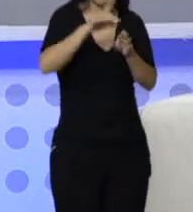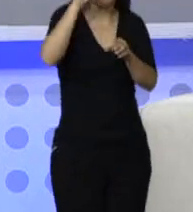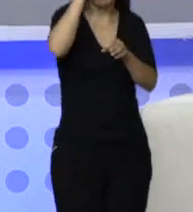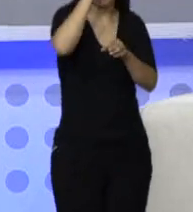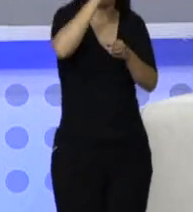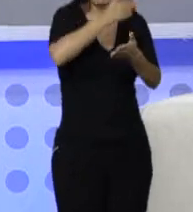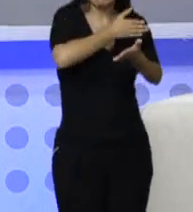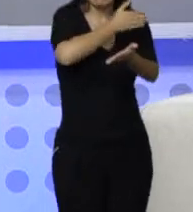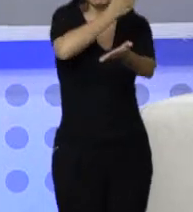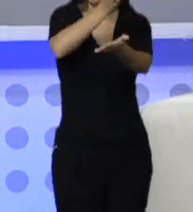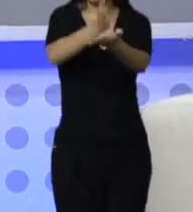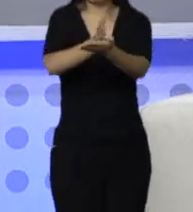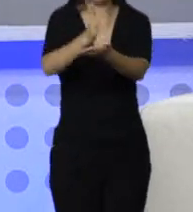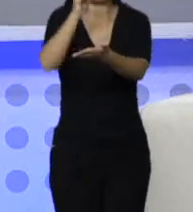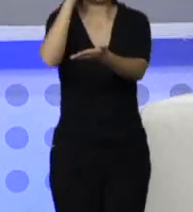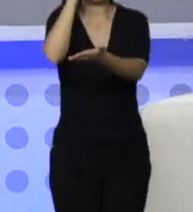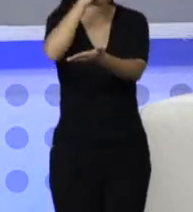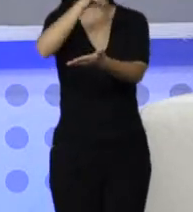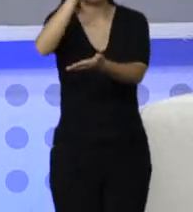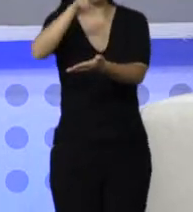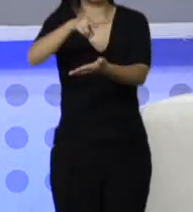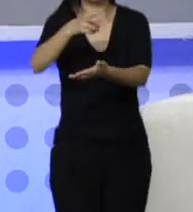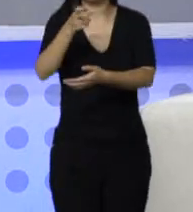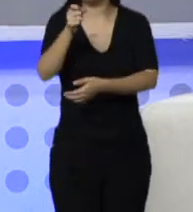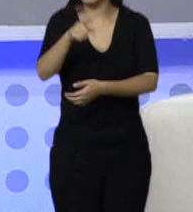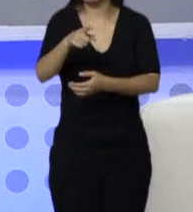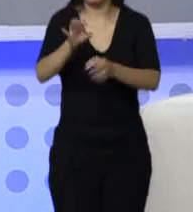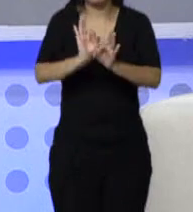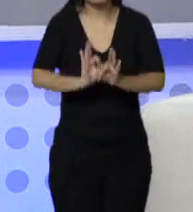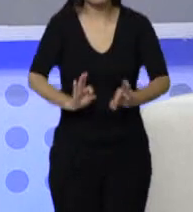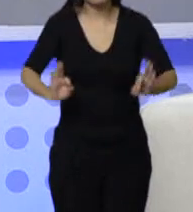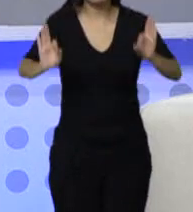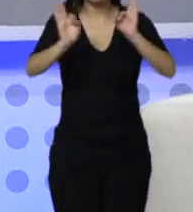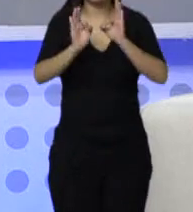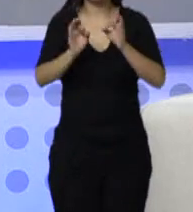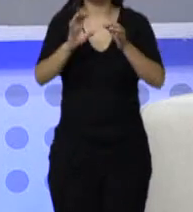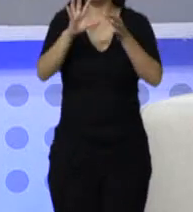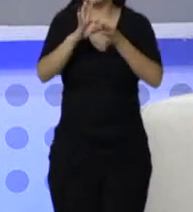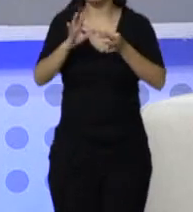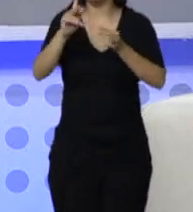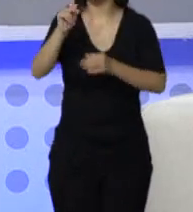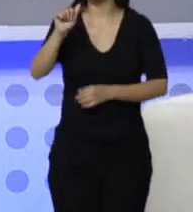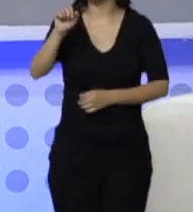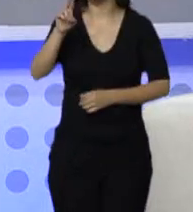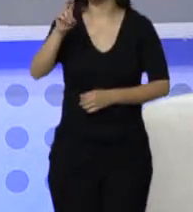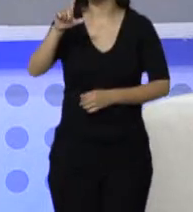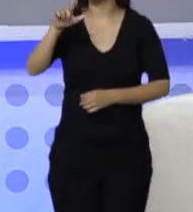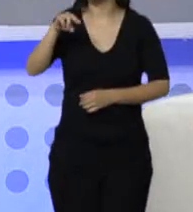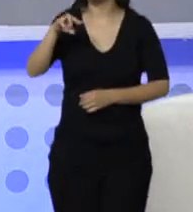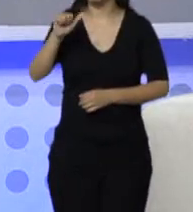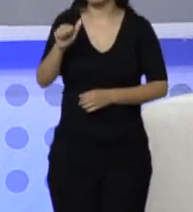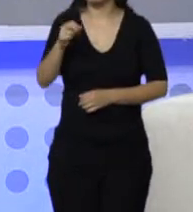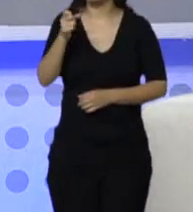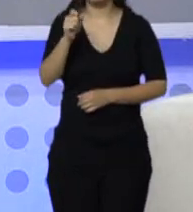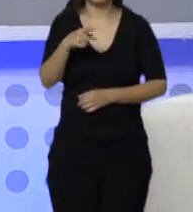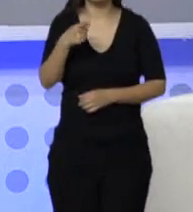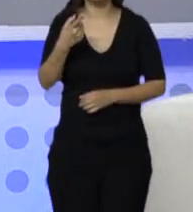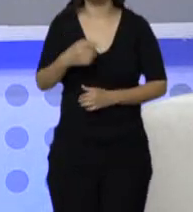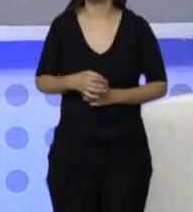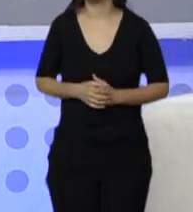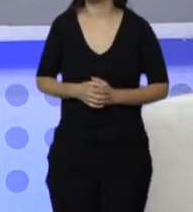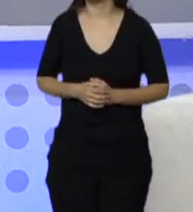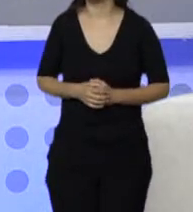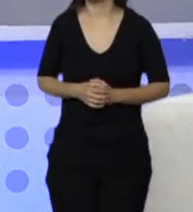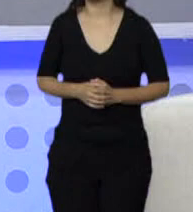calvario entonces y ahí hay un comentario muy importante también que haces pública en cuanto a esa y